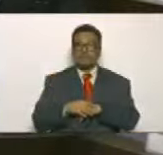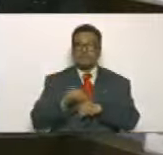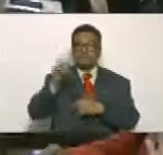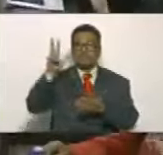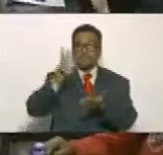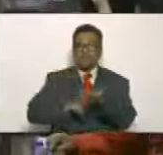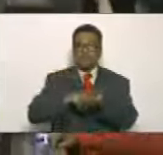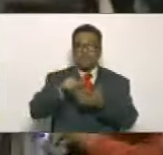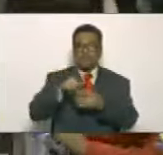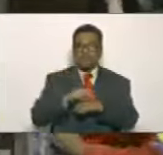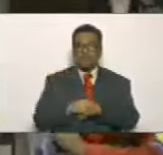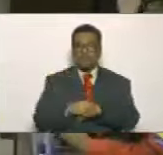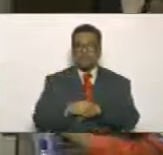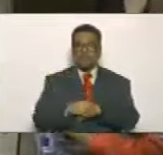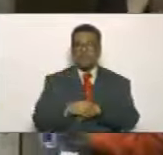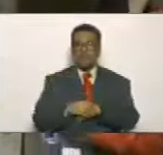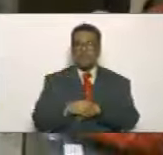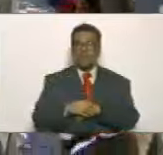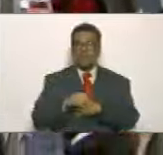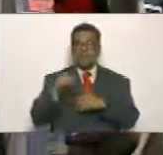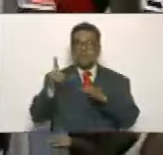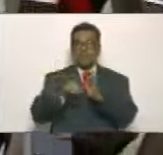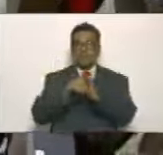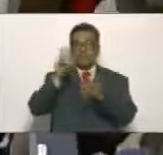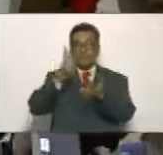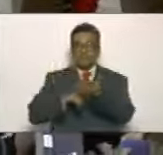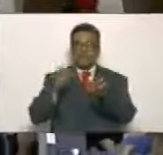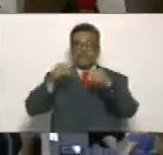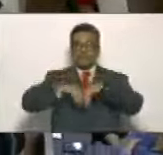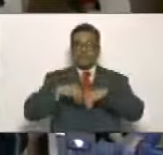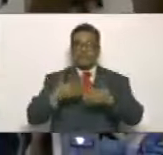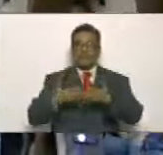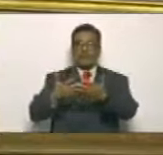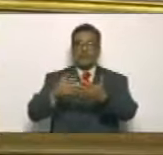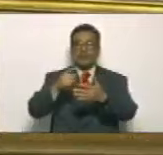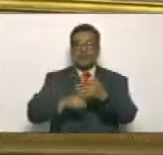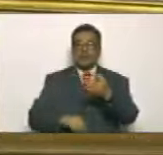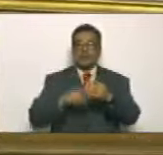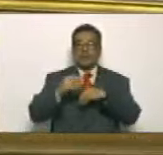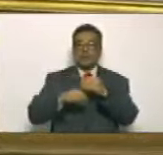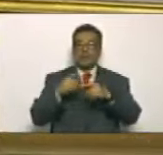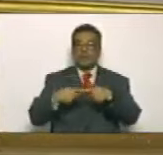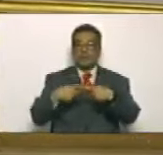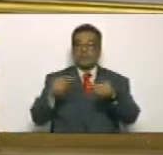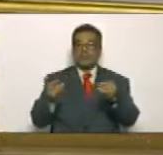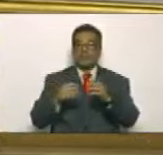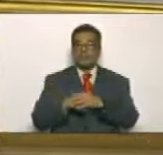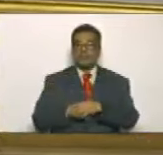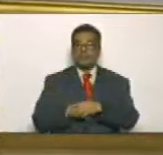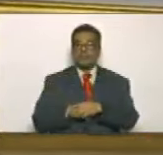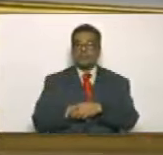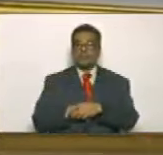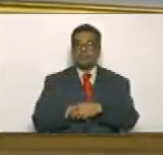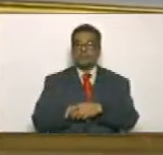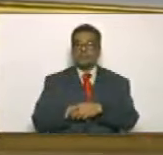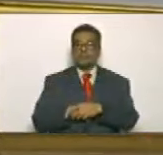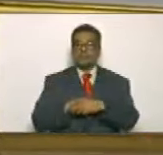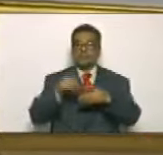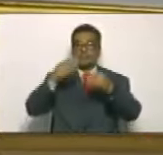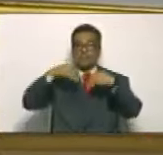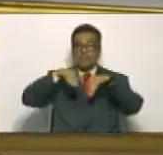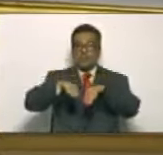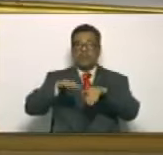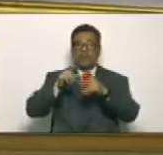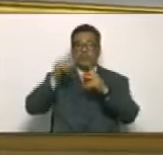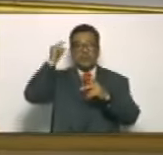Queda aprobado. Se declara aprobado el acuerdo y se remite a la Gaceta Oficial a los fines de su publicación. Siguiente